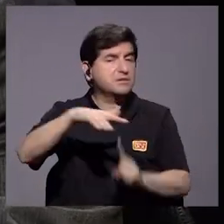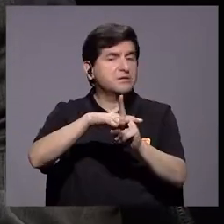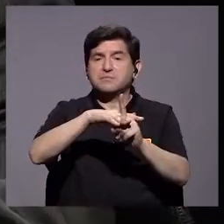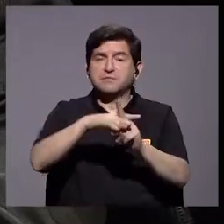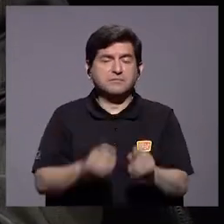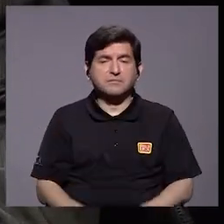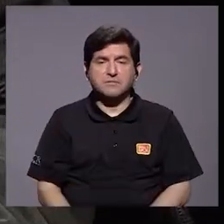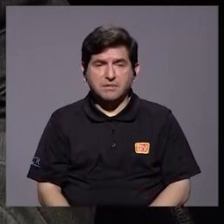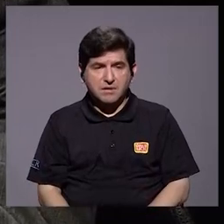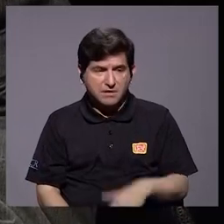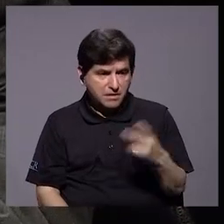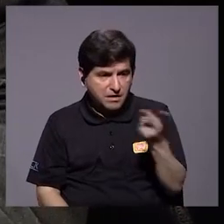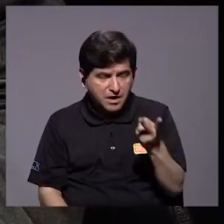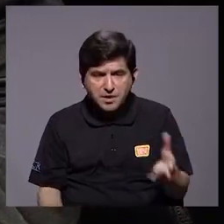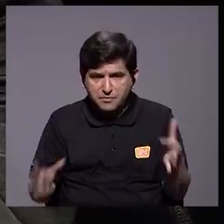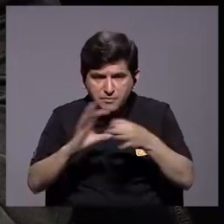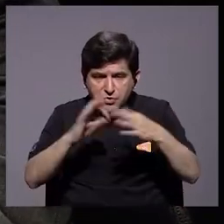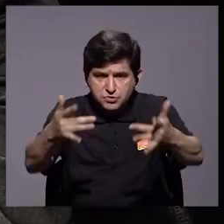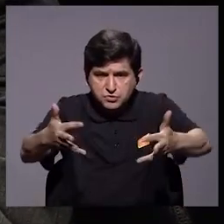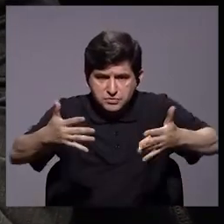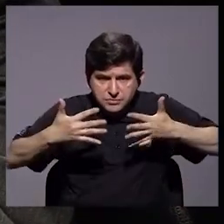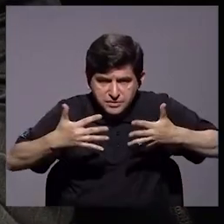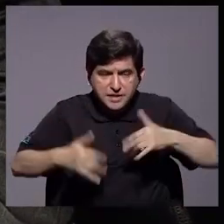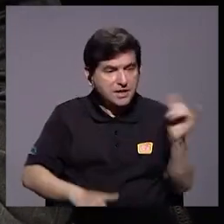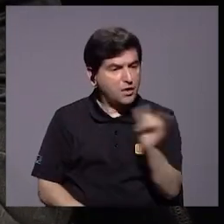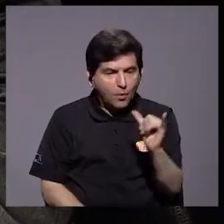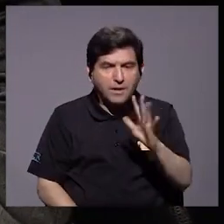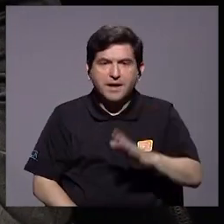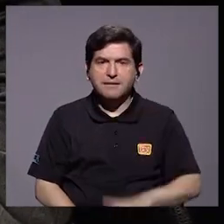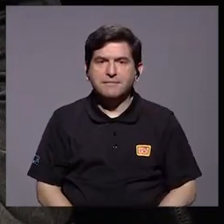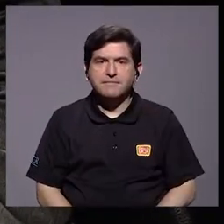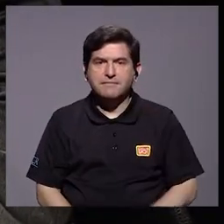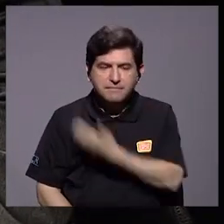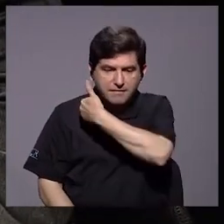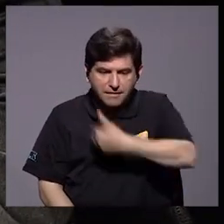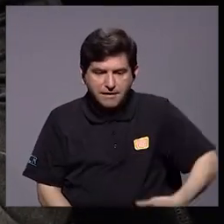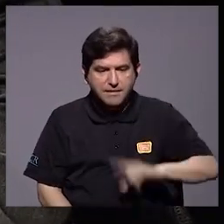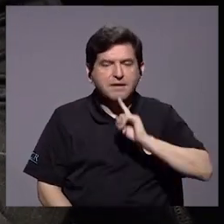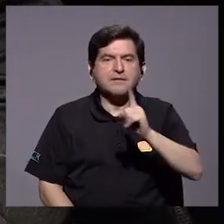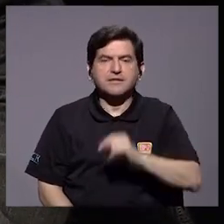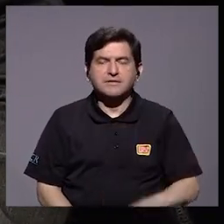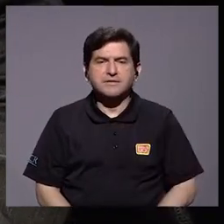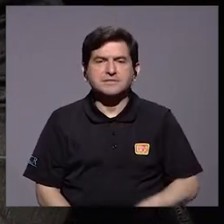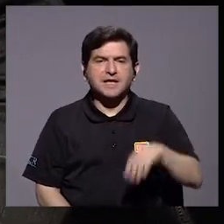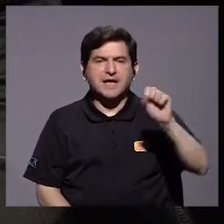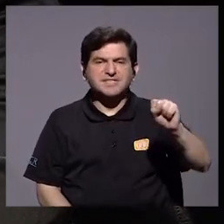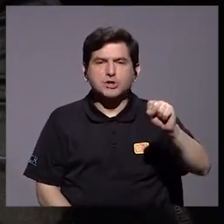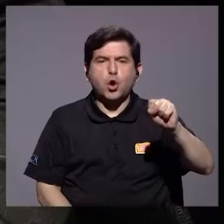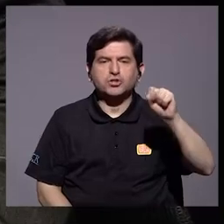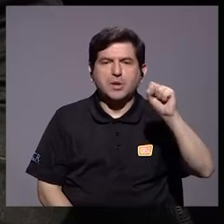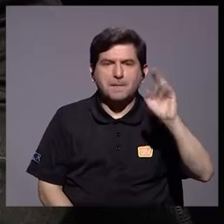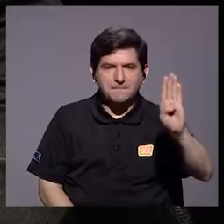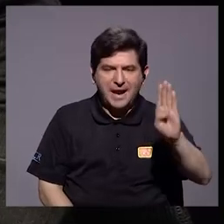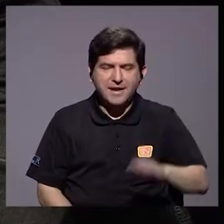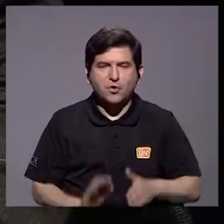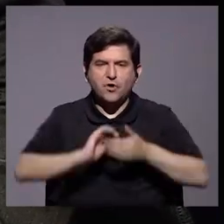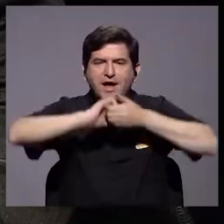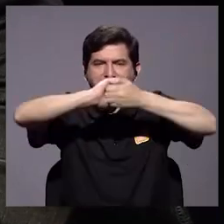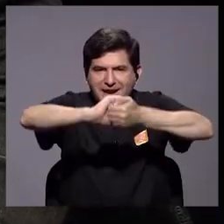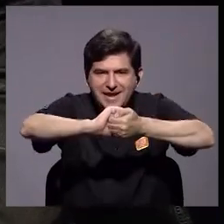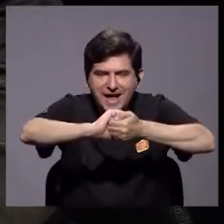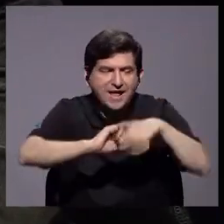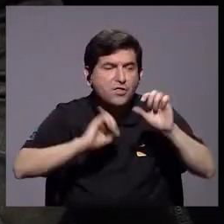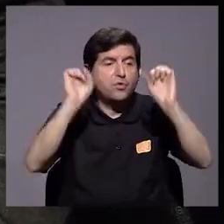la suerte a hero 2 en relación con el expediente en la misma porque ahora dice bueno con escuadra no es un aliado